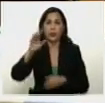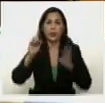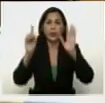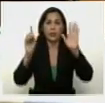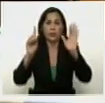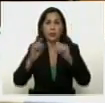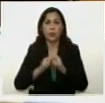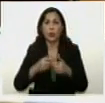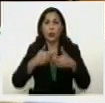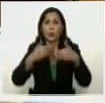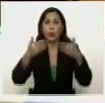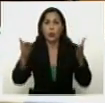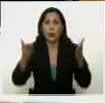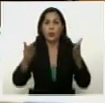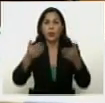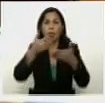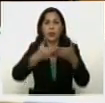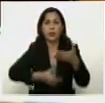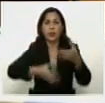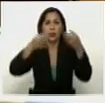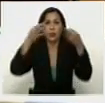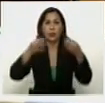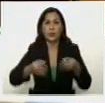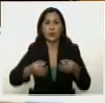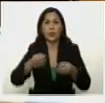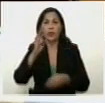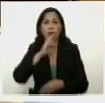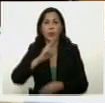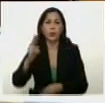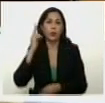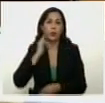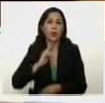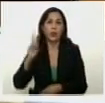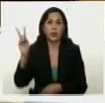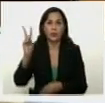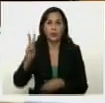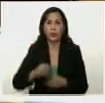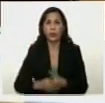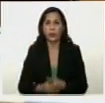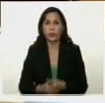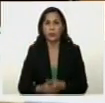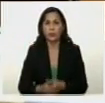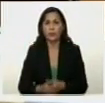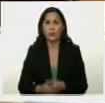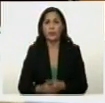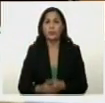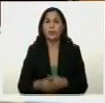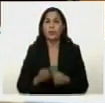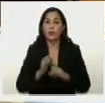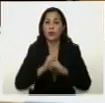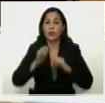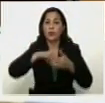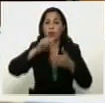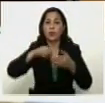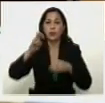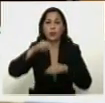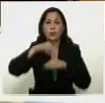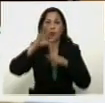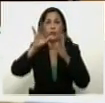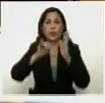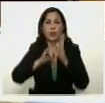Sexto, publíquese en la Gaceta Oficial de la República Bolivariana de Venezuela. Dado y firmado en la Asamblea